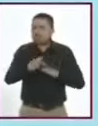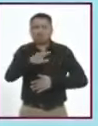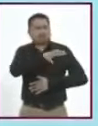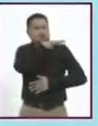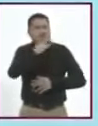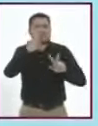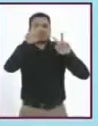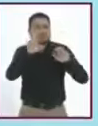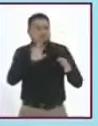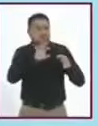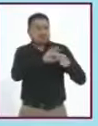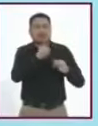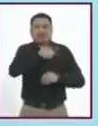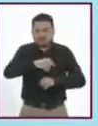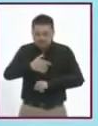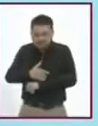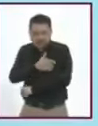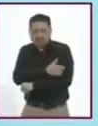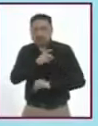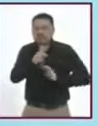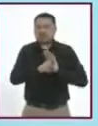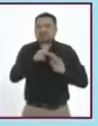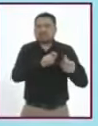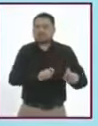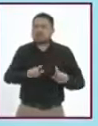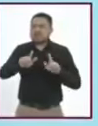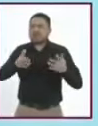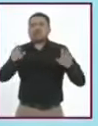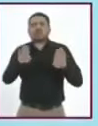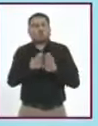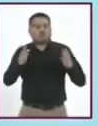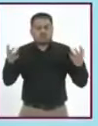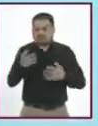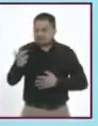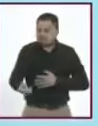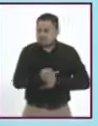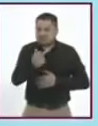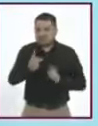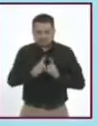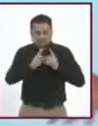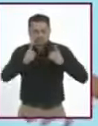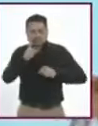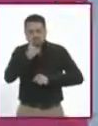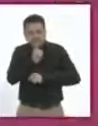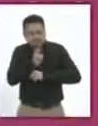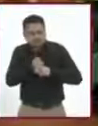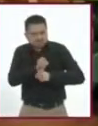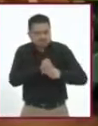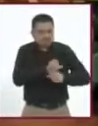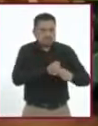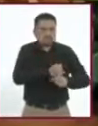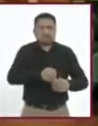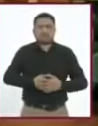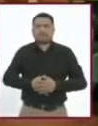el tema. Acompáñanos a ver el video Cómo hacer preguntas para desarrollar una investigación.